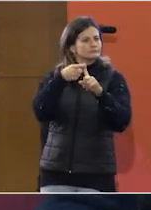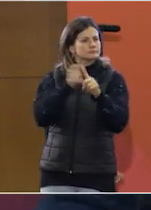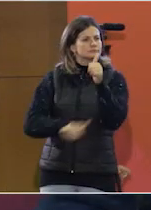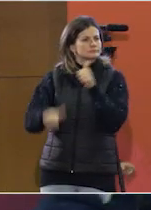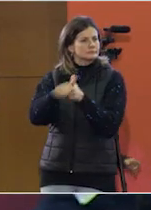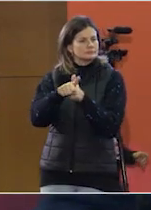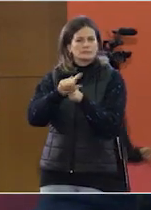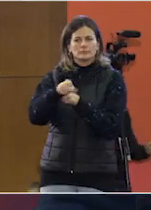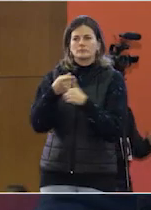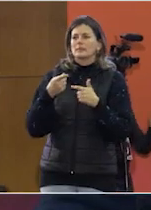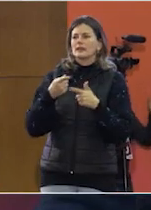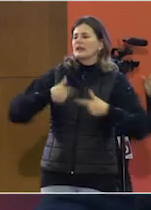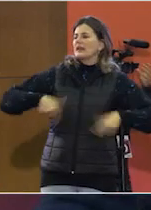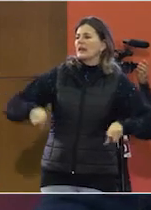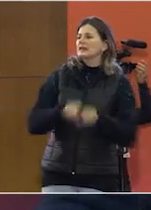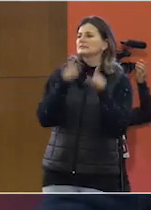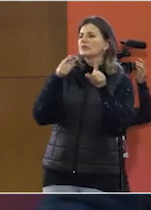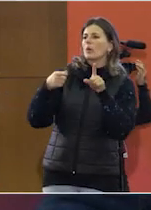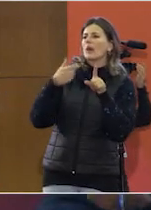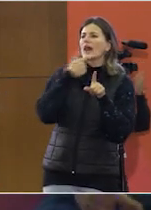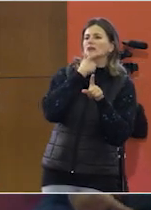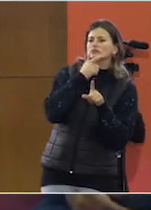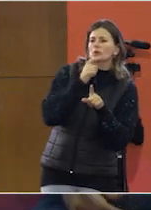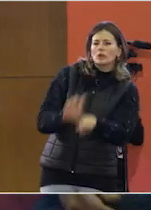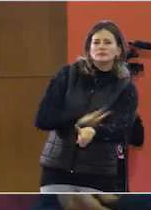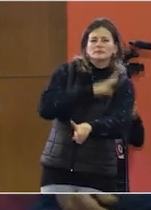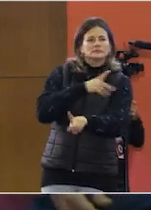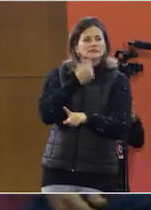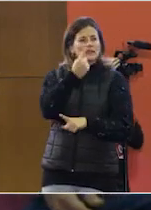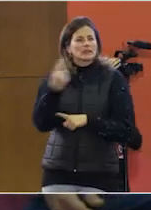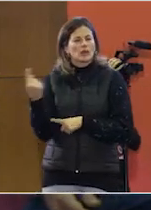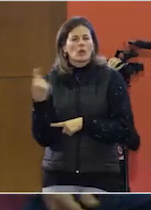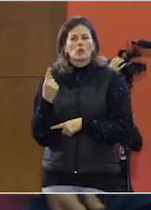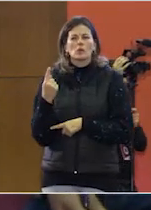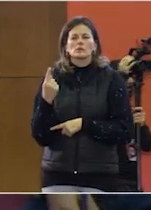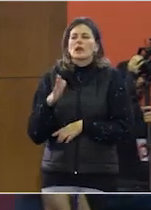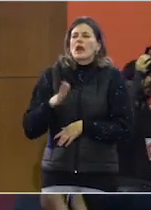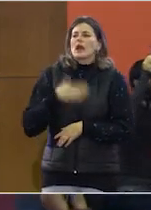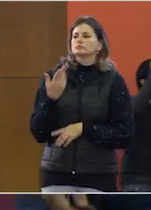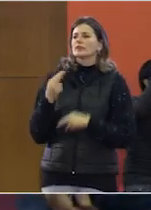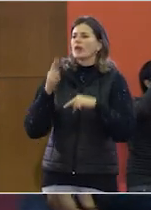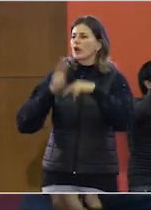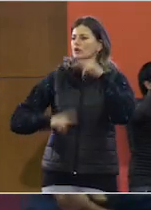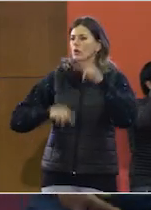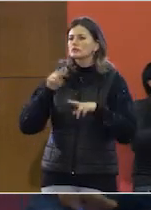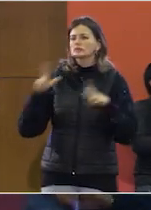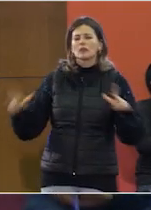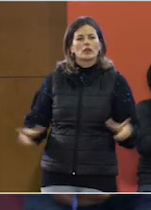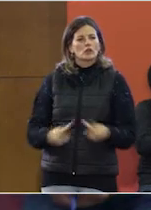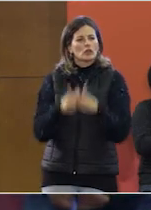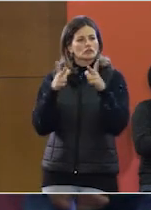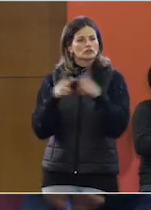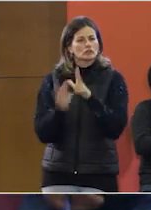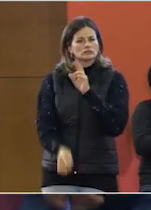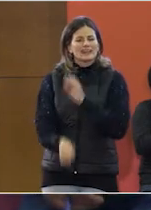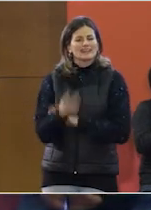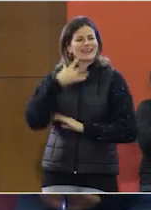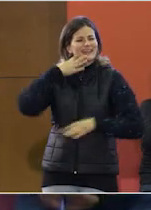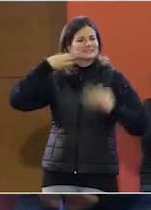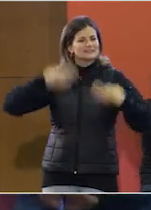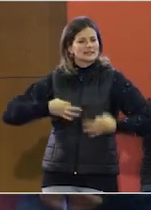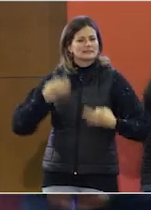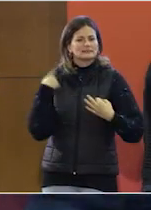soberanía, independientemente de los colores con los que se emociona cada uno, se podrían construir sociedades dignas que